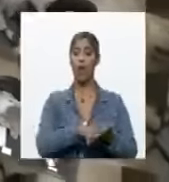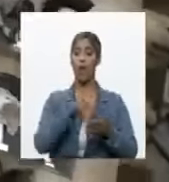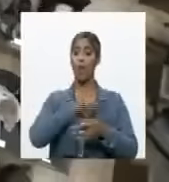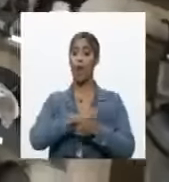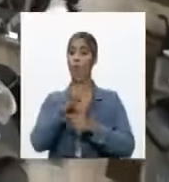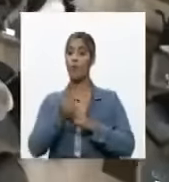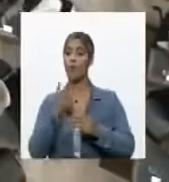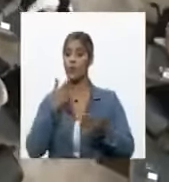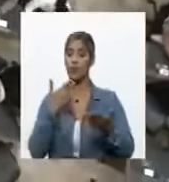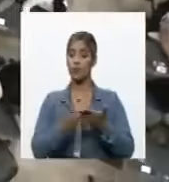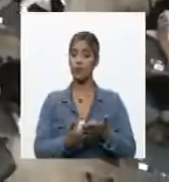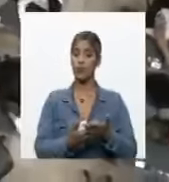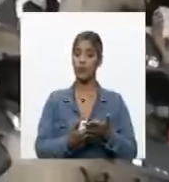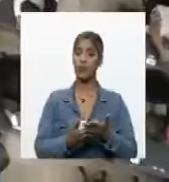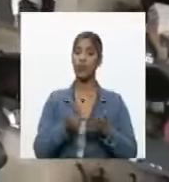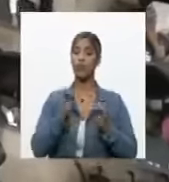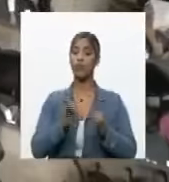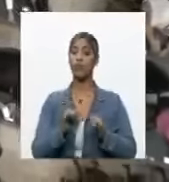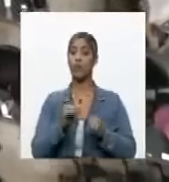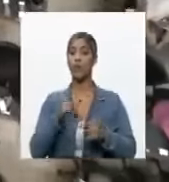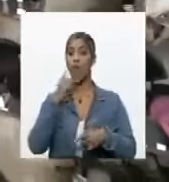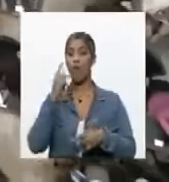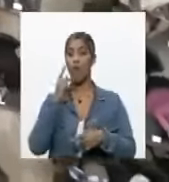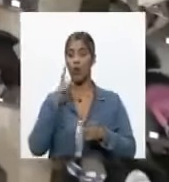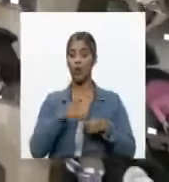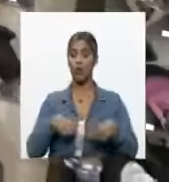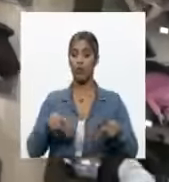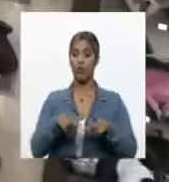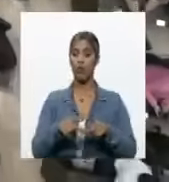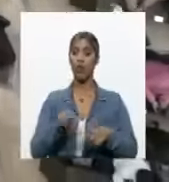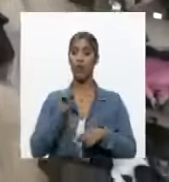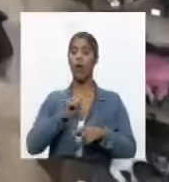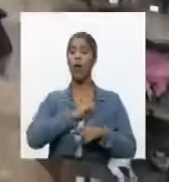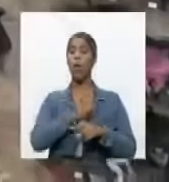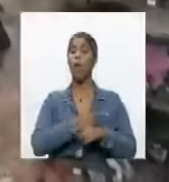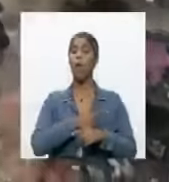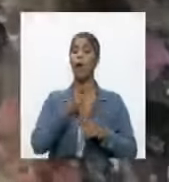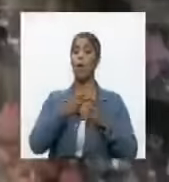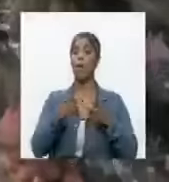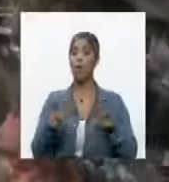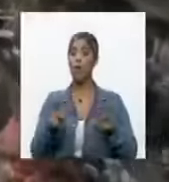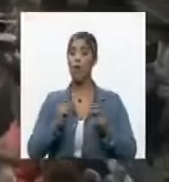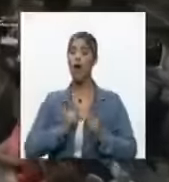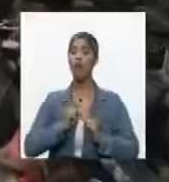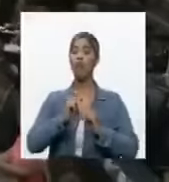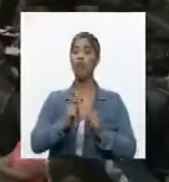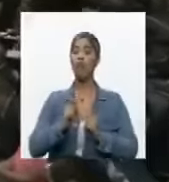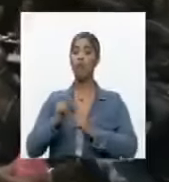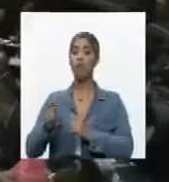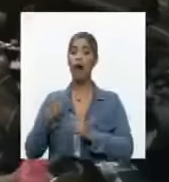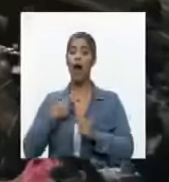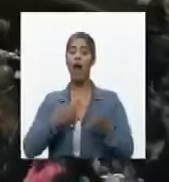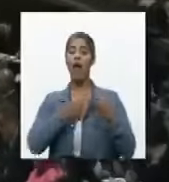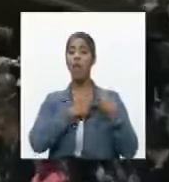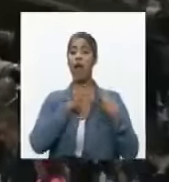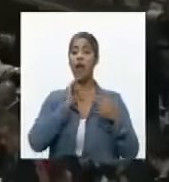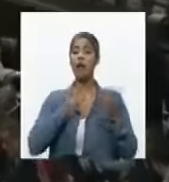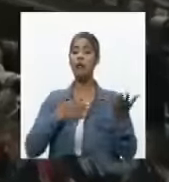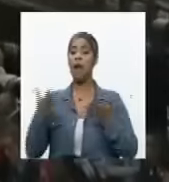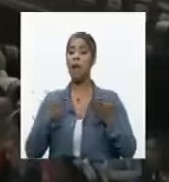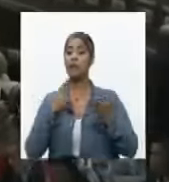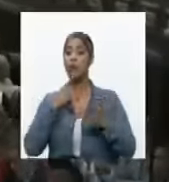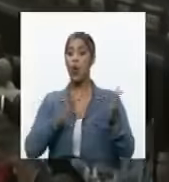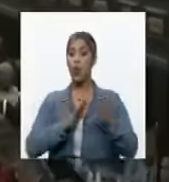de solicitudes a los entes político-territoriales del poder público de transferencias de competencias y servicios a